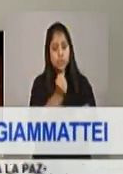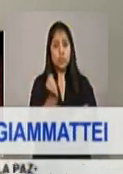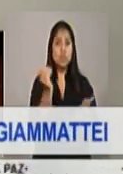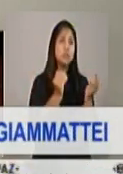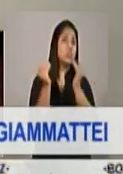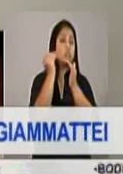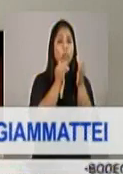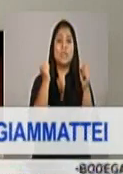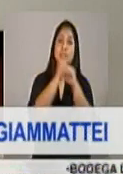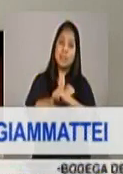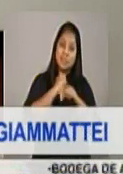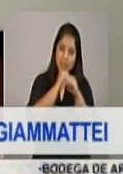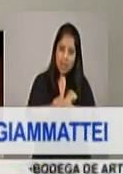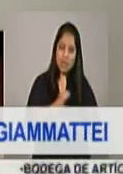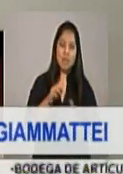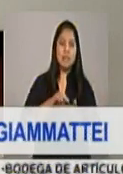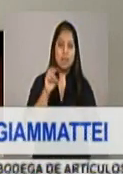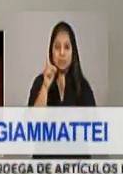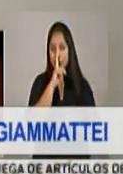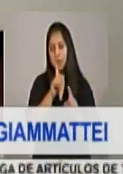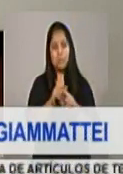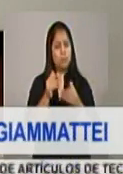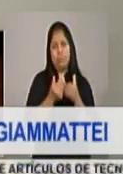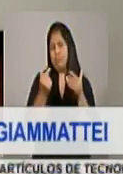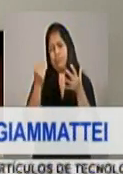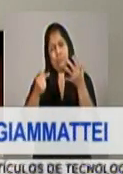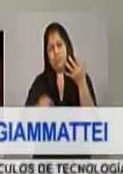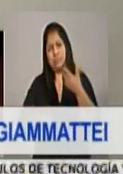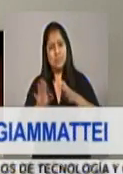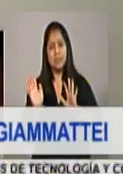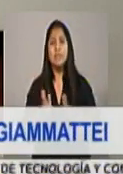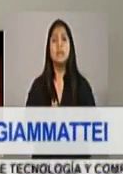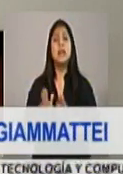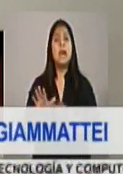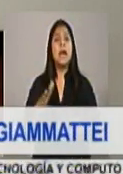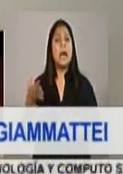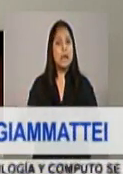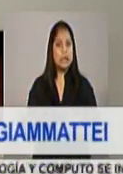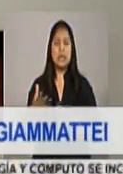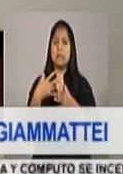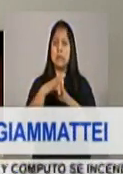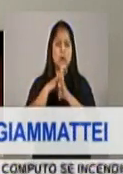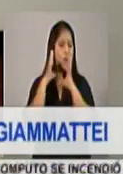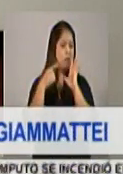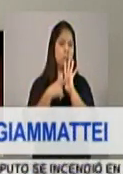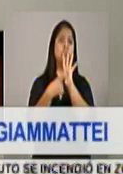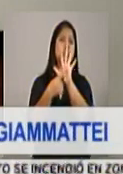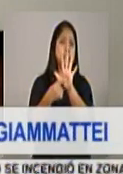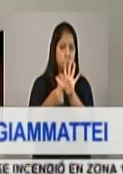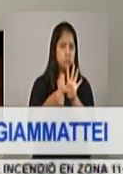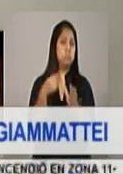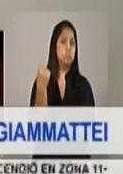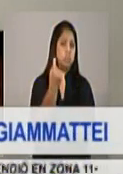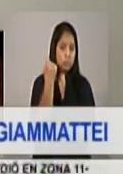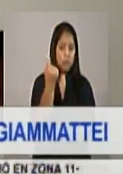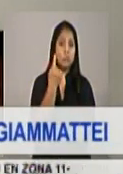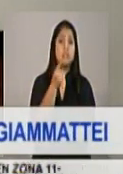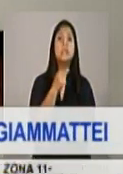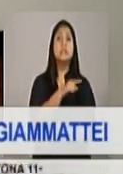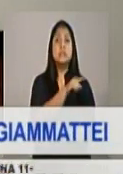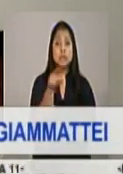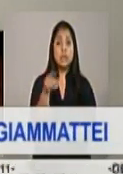infraestructura estratégica del país. En fin, el día de ayer creo que fue una gran presentación de los